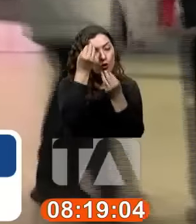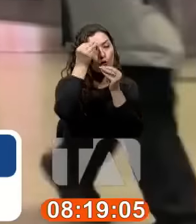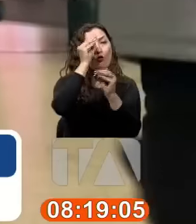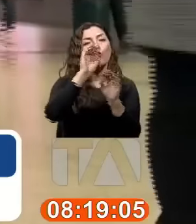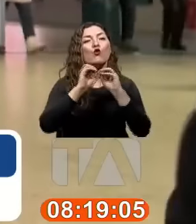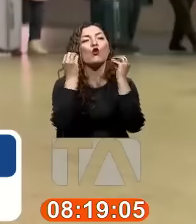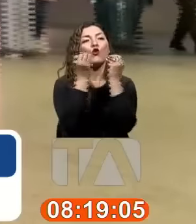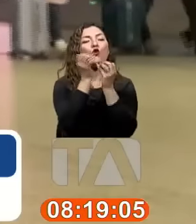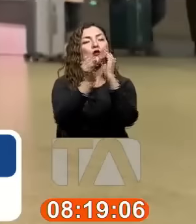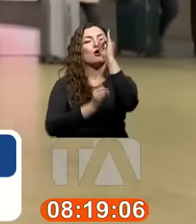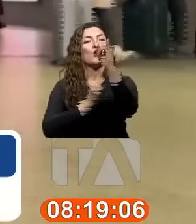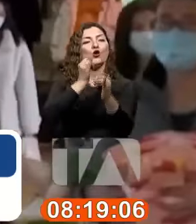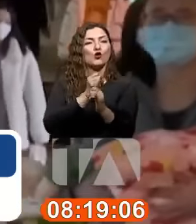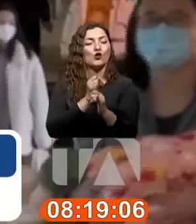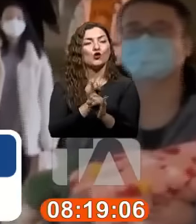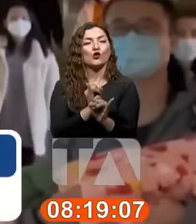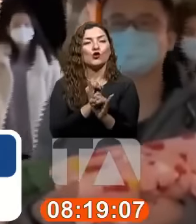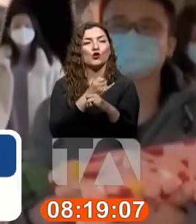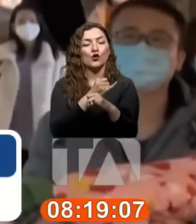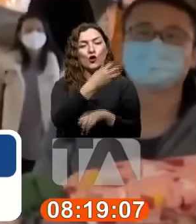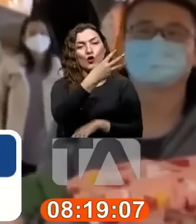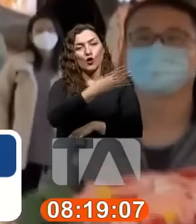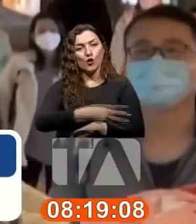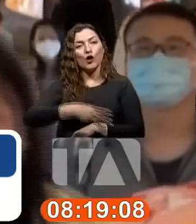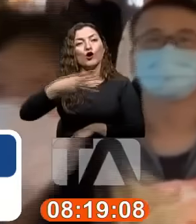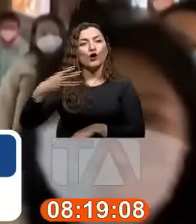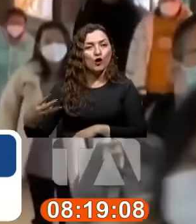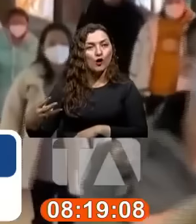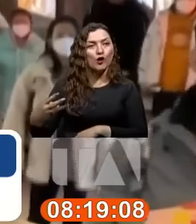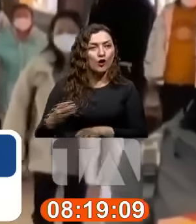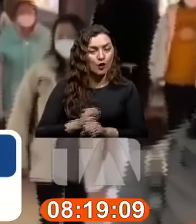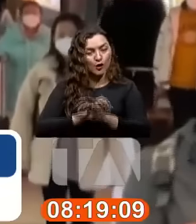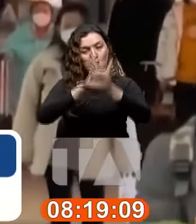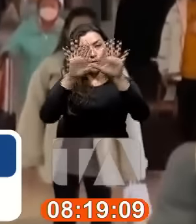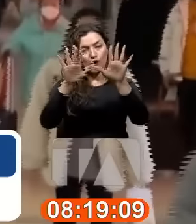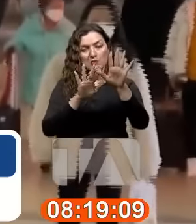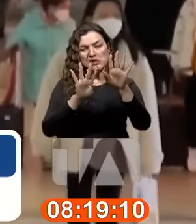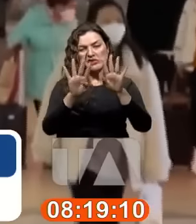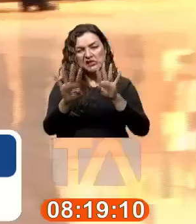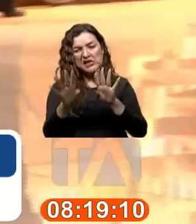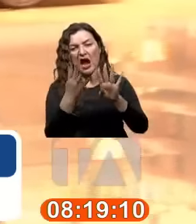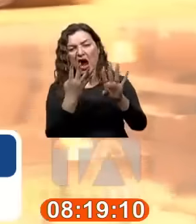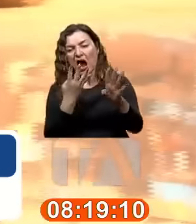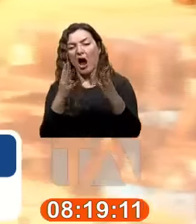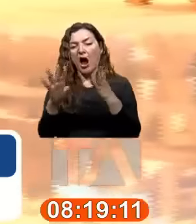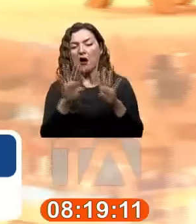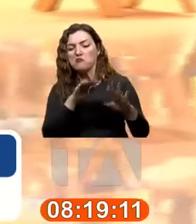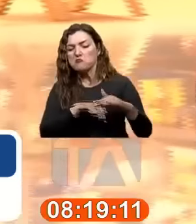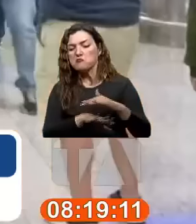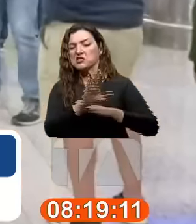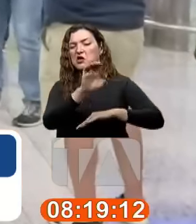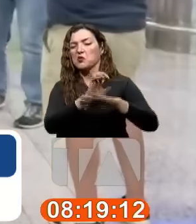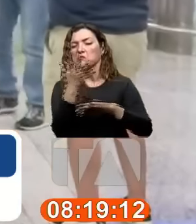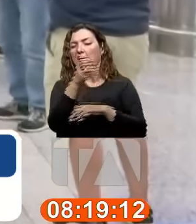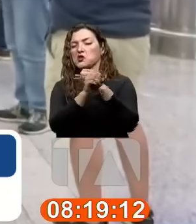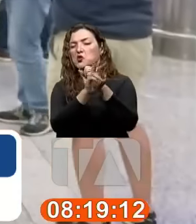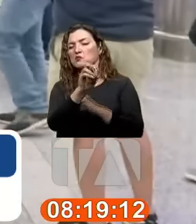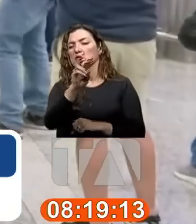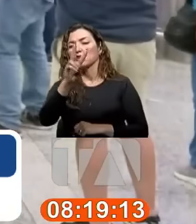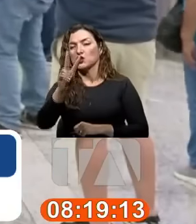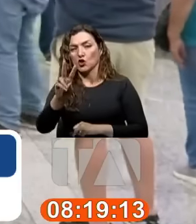organizaciones internacionales e instituciones migratorias que darían cuenta de estos flujos irregulares que se han incrementado desde